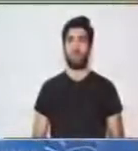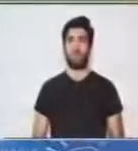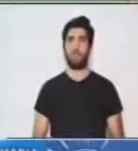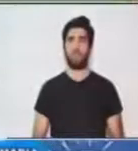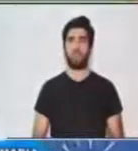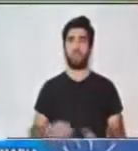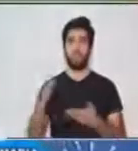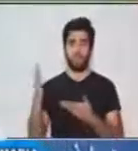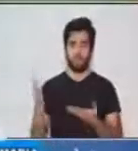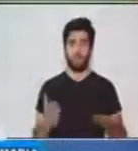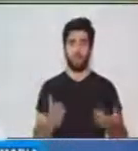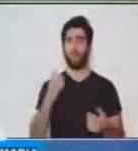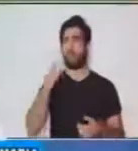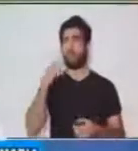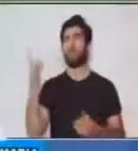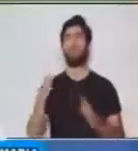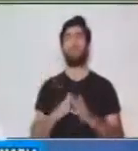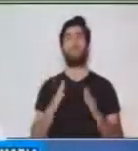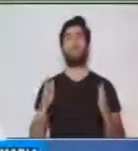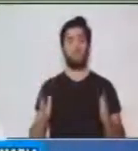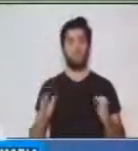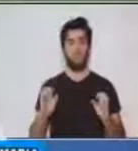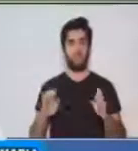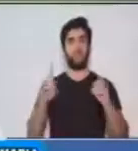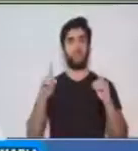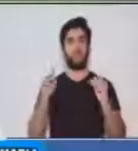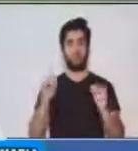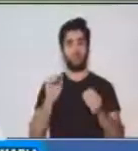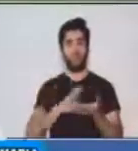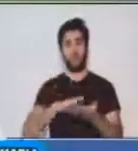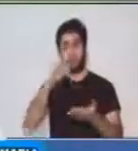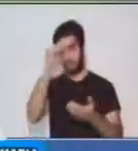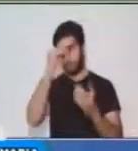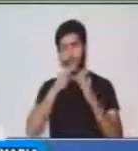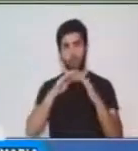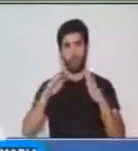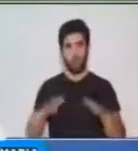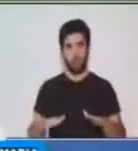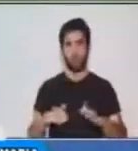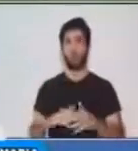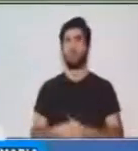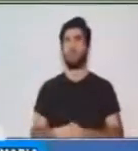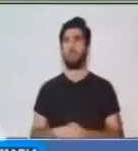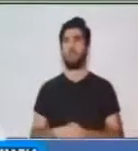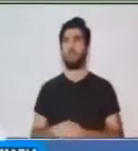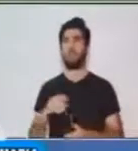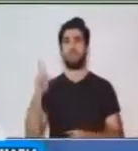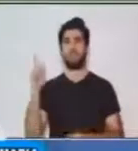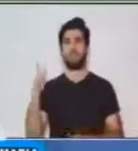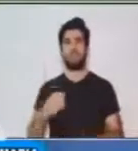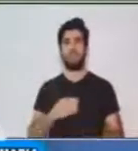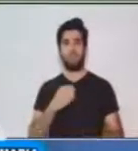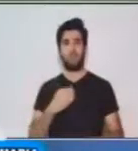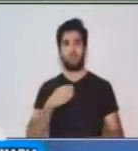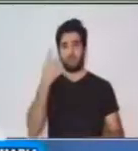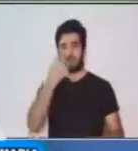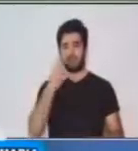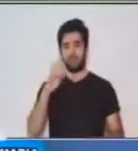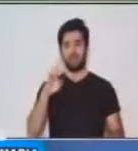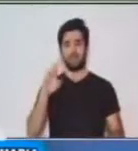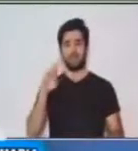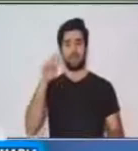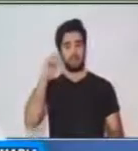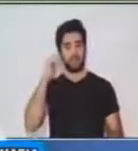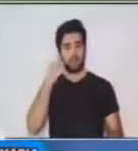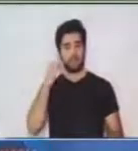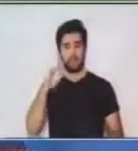Bienvenidos a este espacio educativo Aprendo en Casa. Soy Sergio Rodolfo Cuy de León y